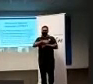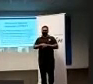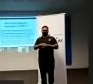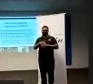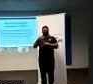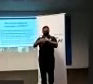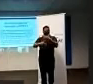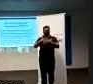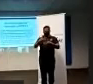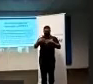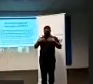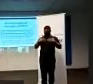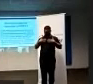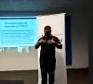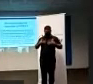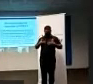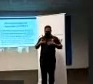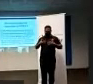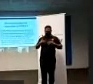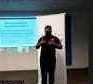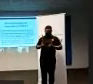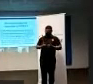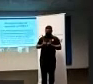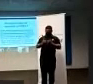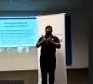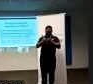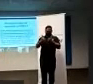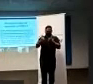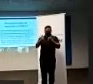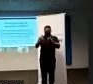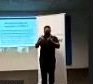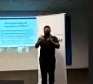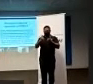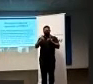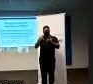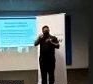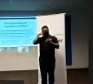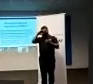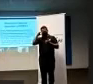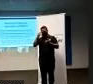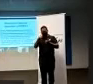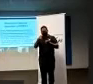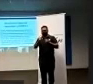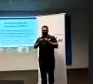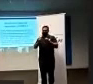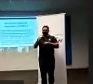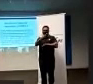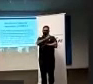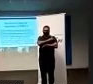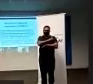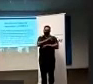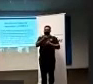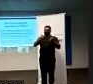las 4 semanas del inicio del cuadro. De igual manera, se debe posponer la vacunación de las personas en cuarentena por ser contactos de un